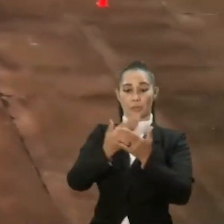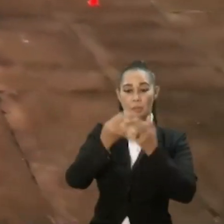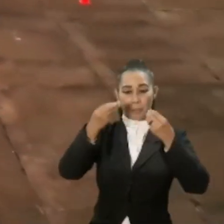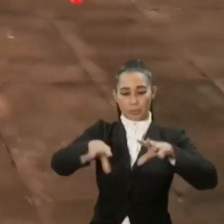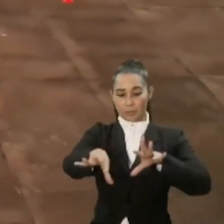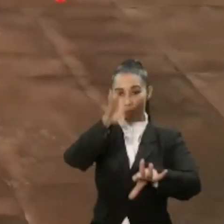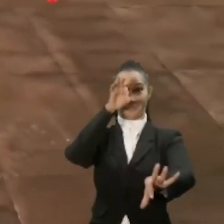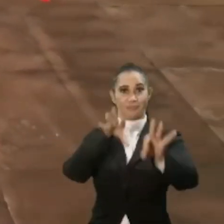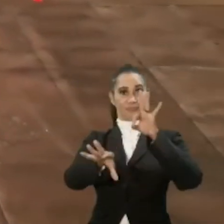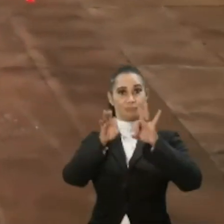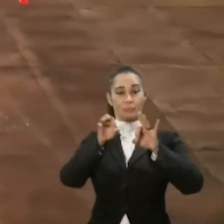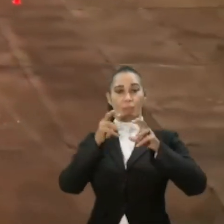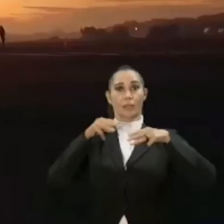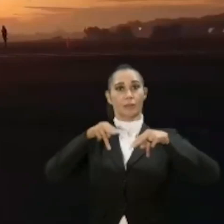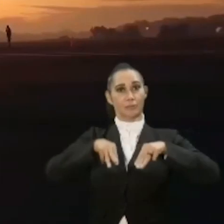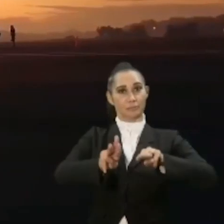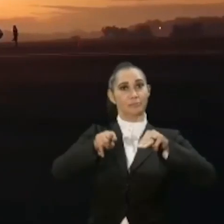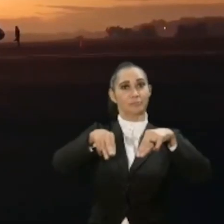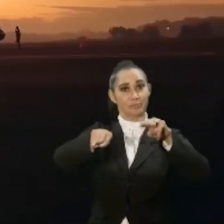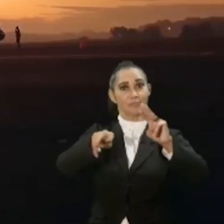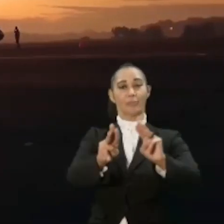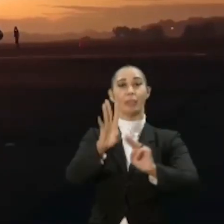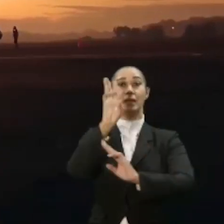y 6 helicópteros